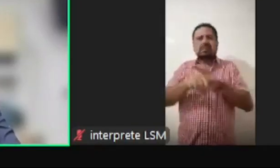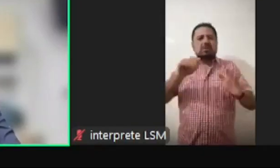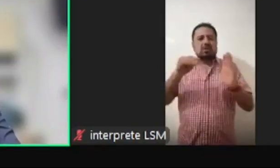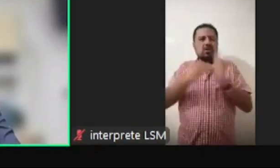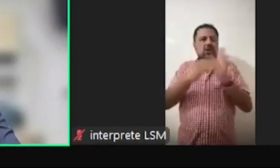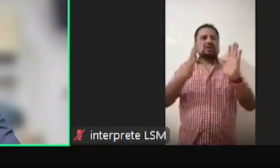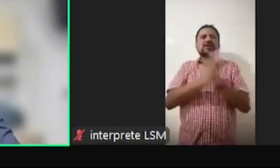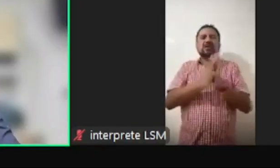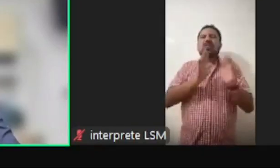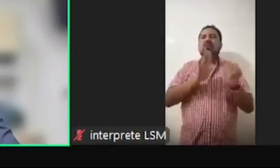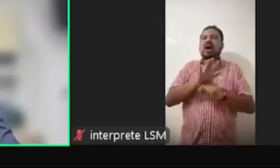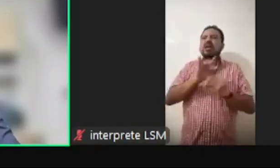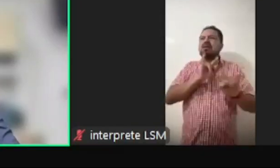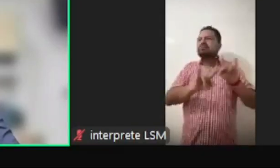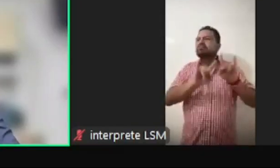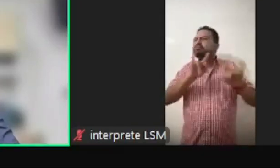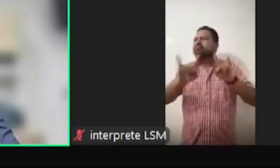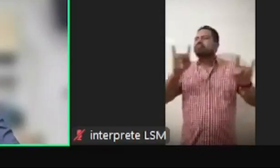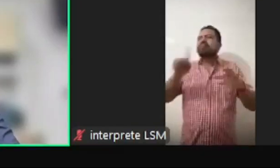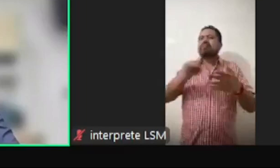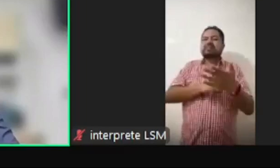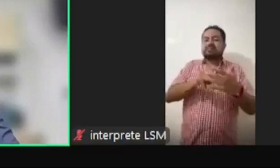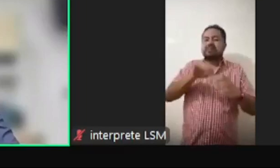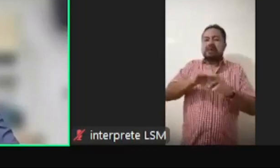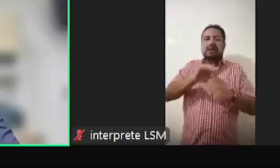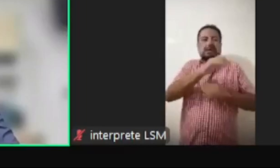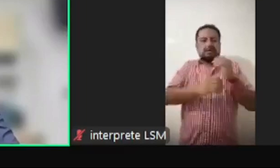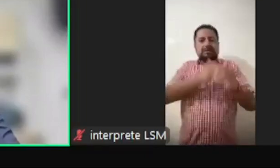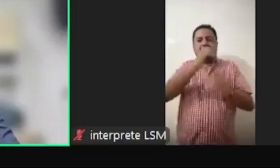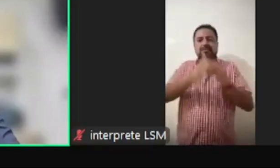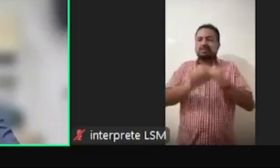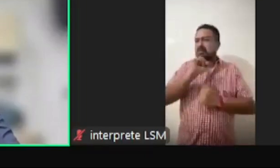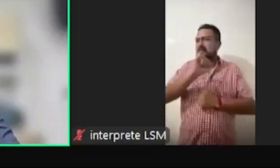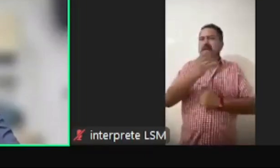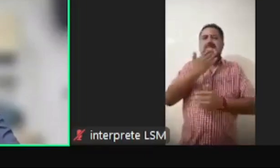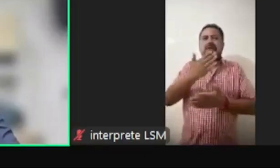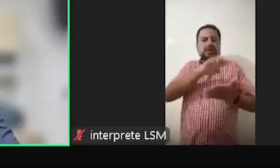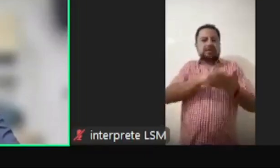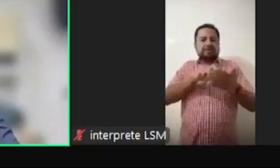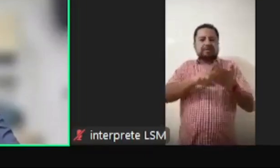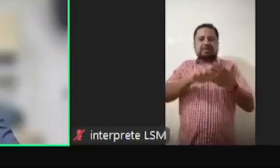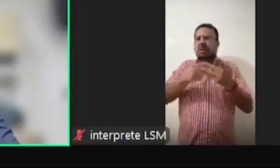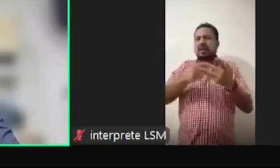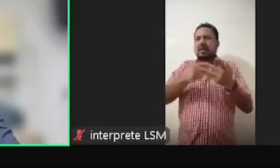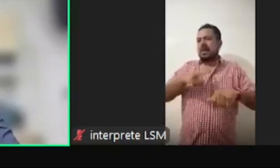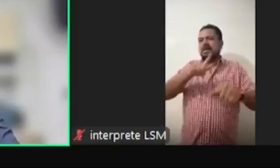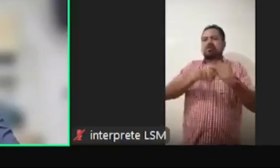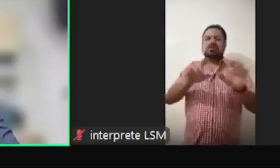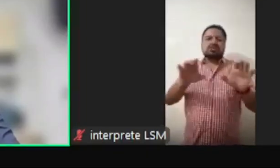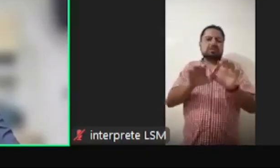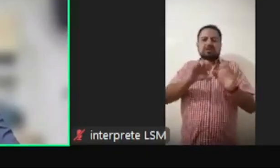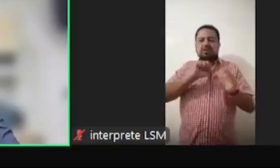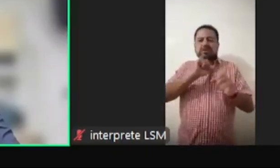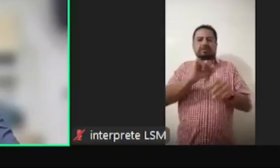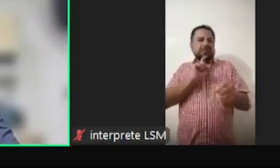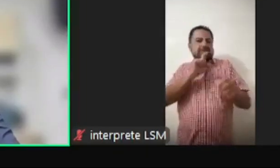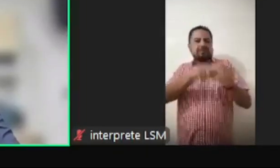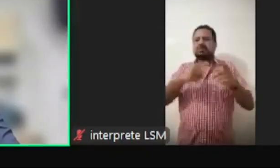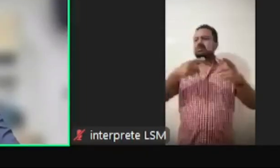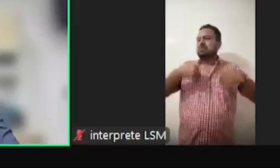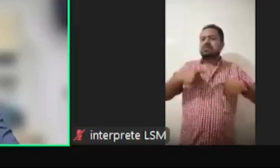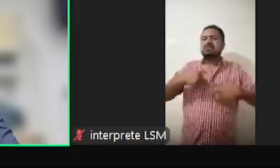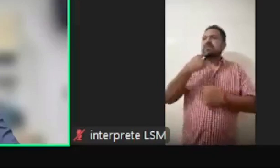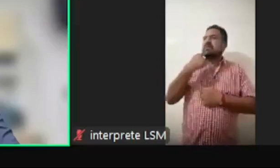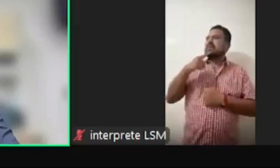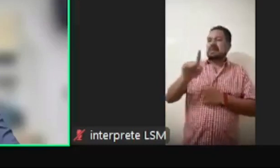de precampaña y o campaña, se concluye que si bien se actualiza el elemento personal al haberse acreditado la militancia de la persona denunciada al